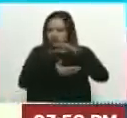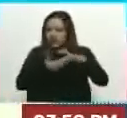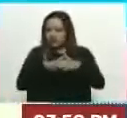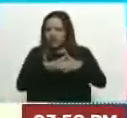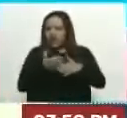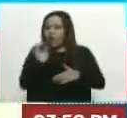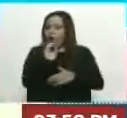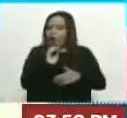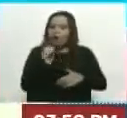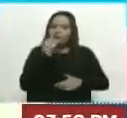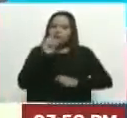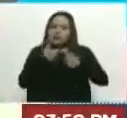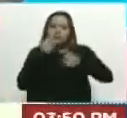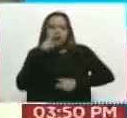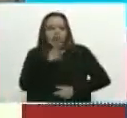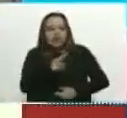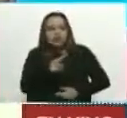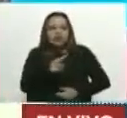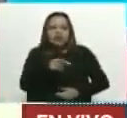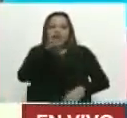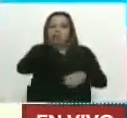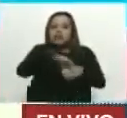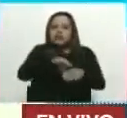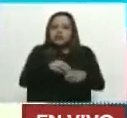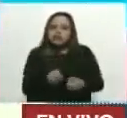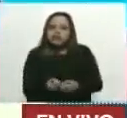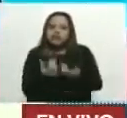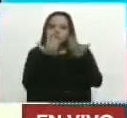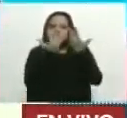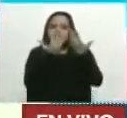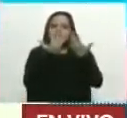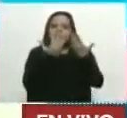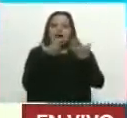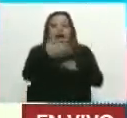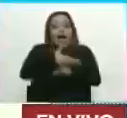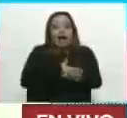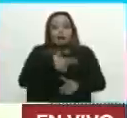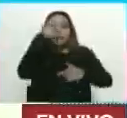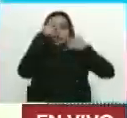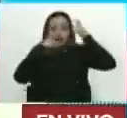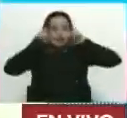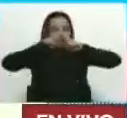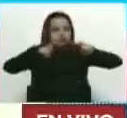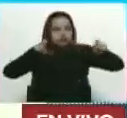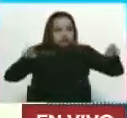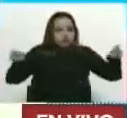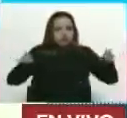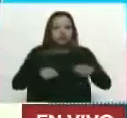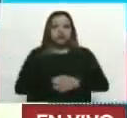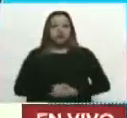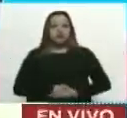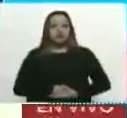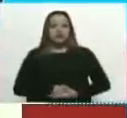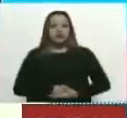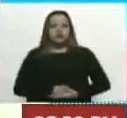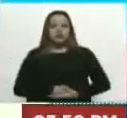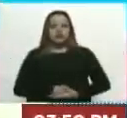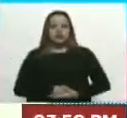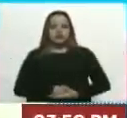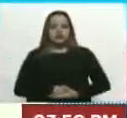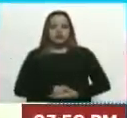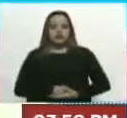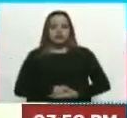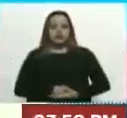o comenzamos a ver la cosecha de aquello que el comandante Chávez había insinuado en el escenario